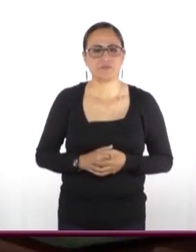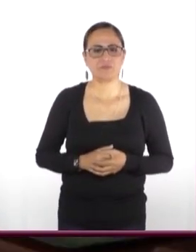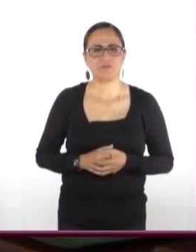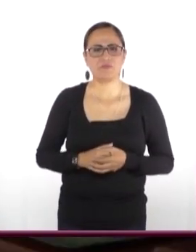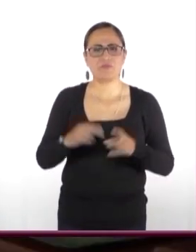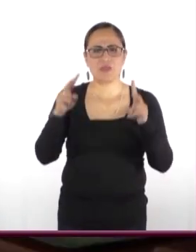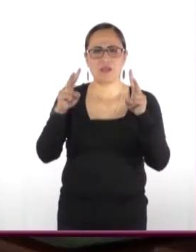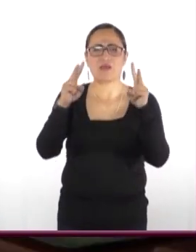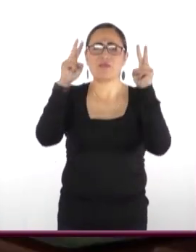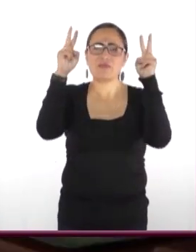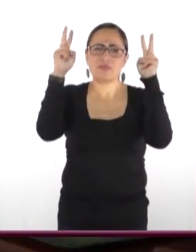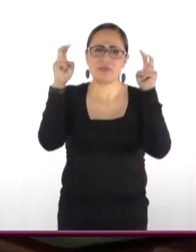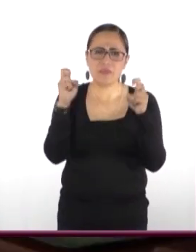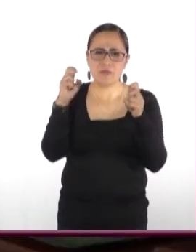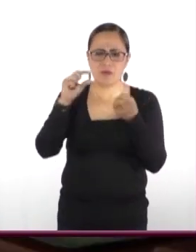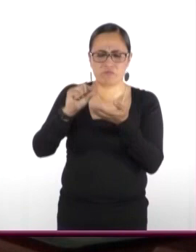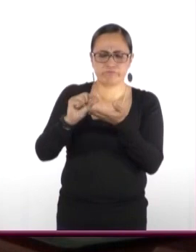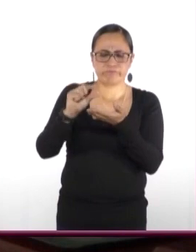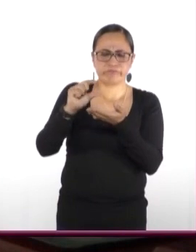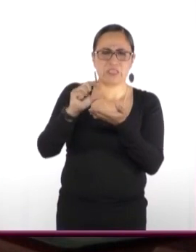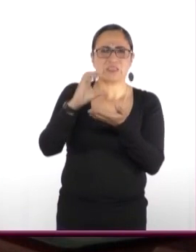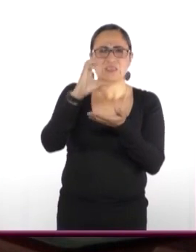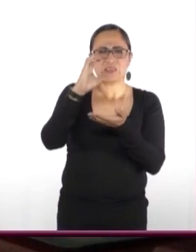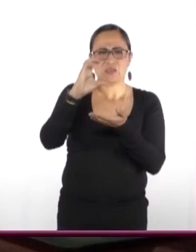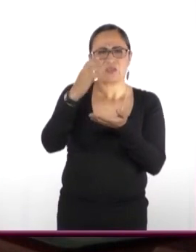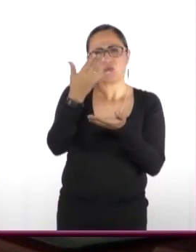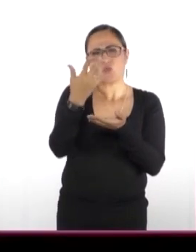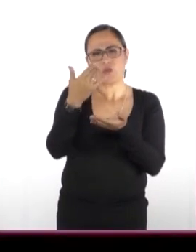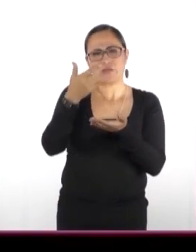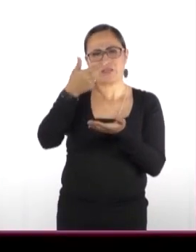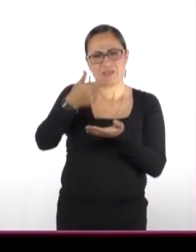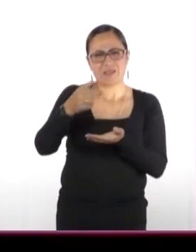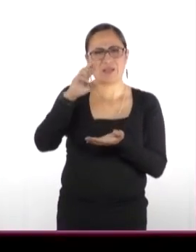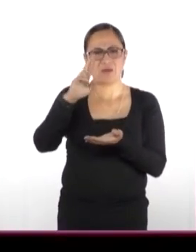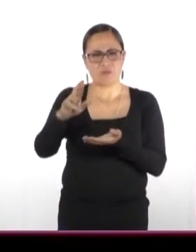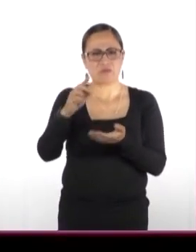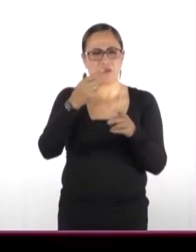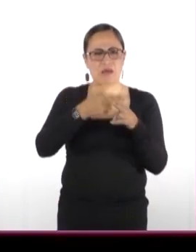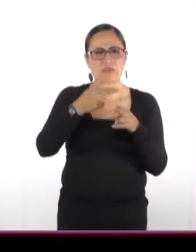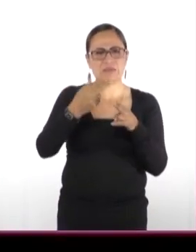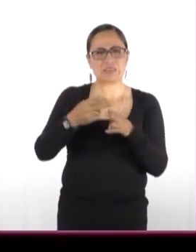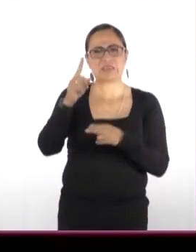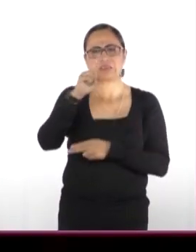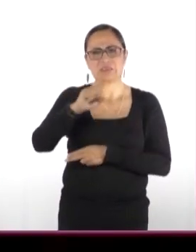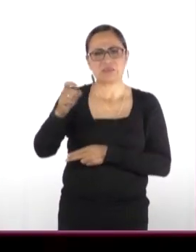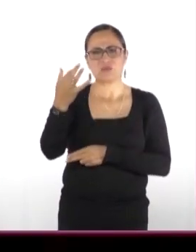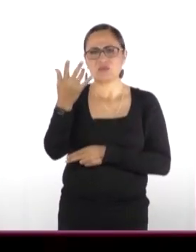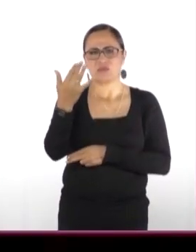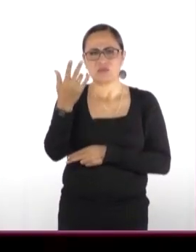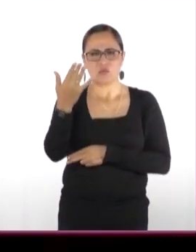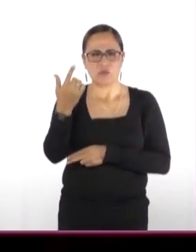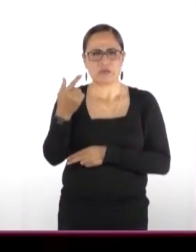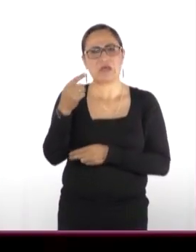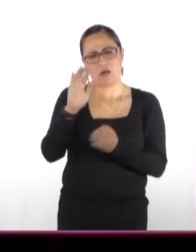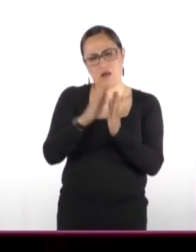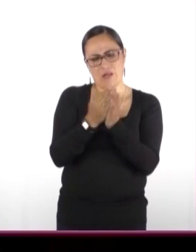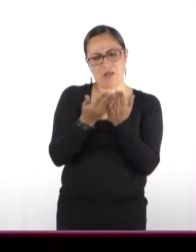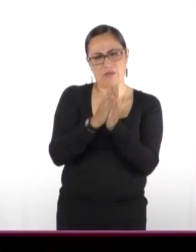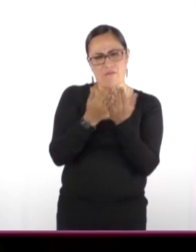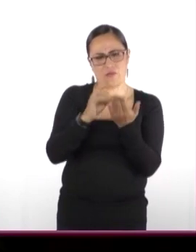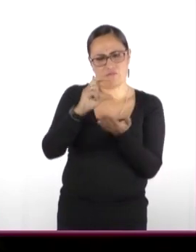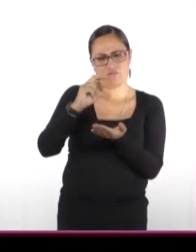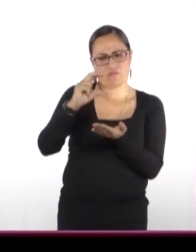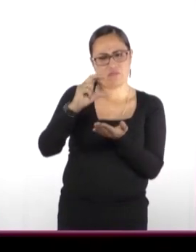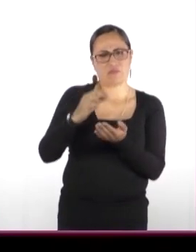El tema, podemos hablar desde grosores desde 50 gramos hasta 150 gramos en un libro, ¿no?